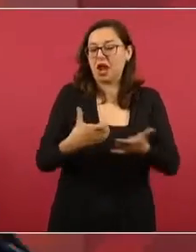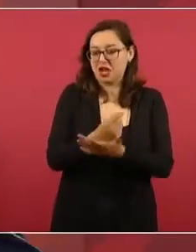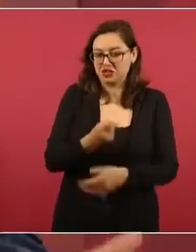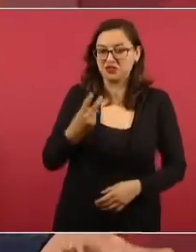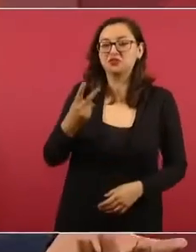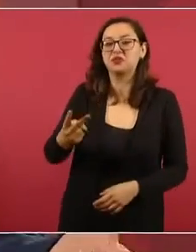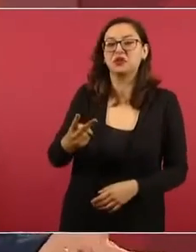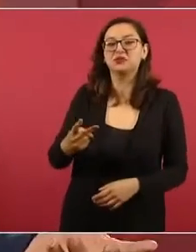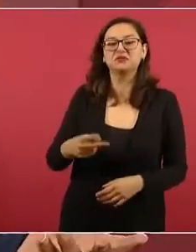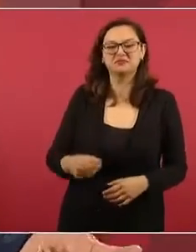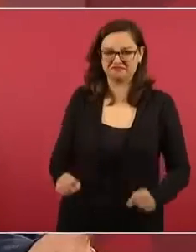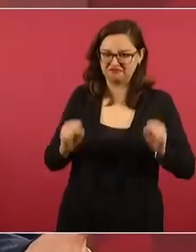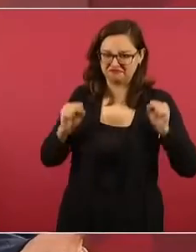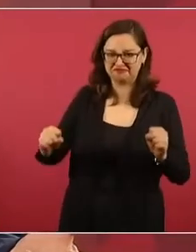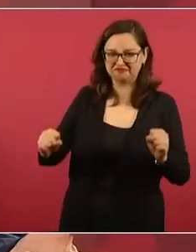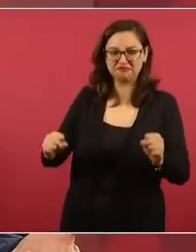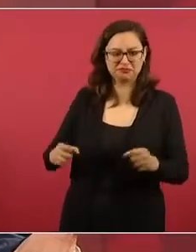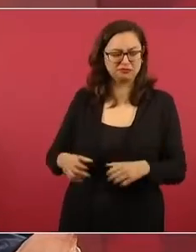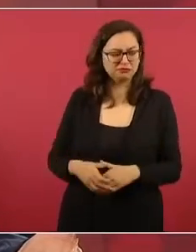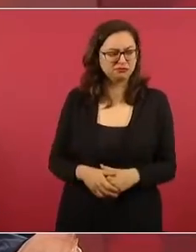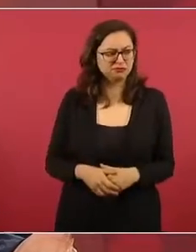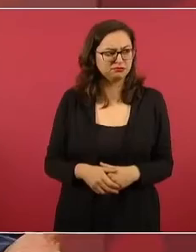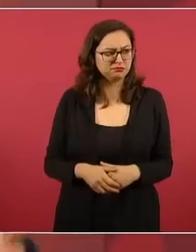De veras.